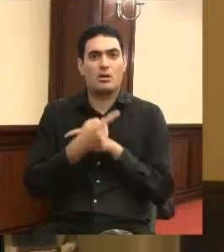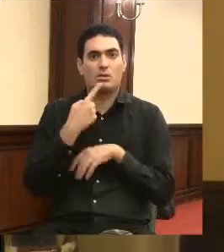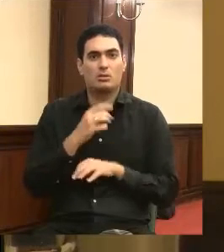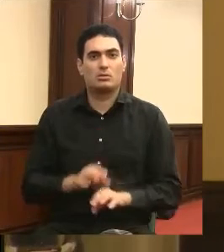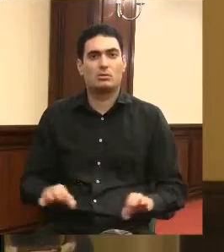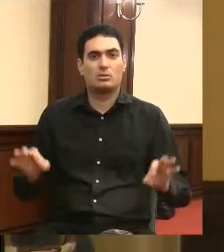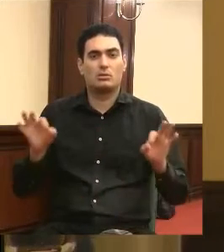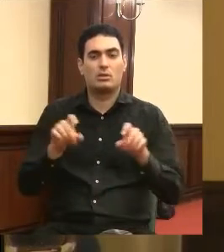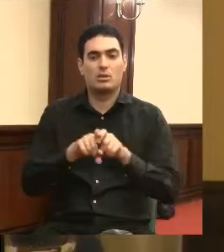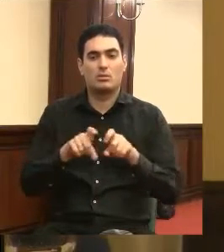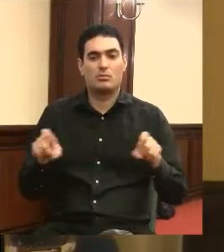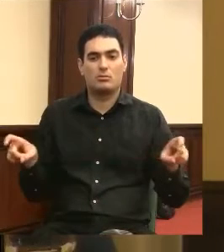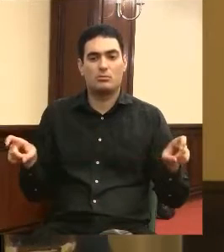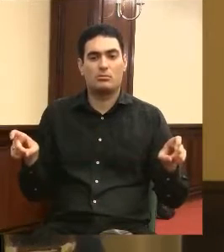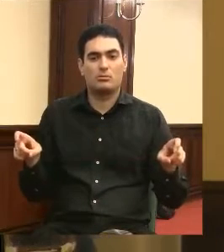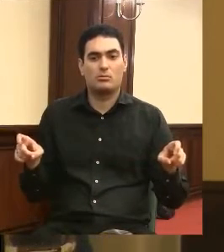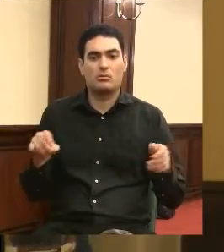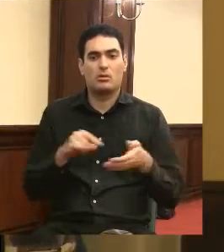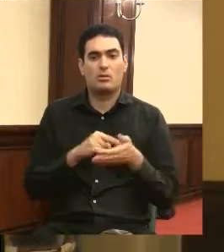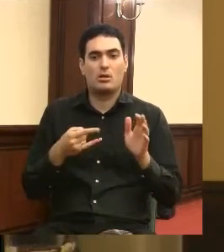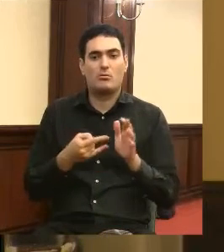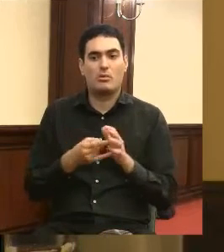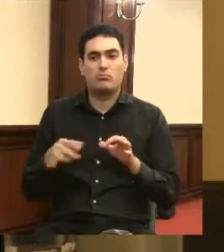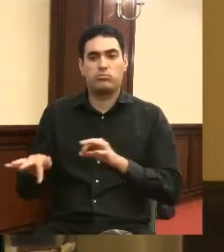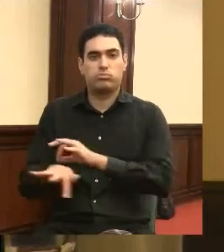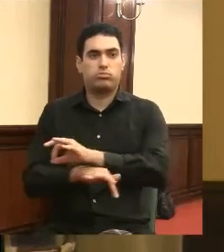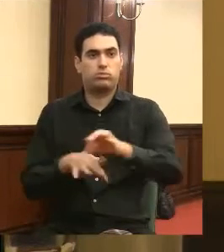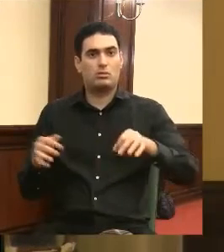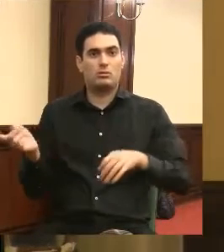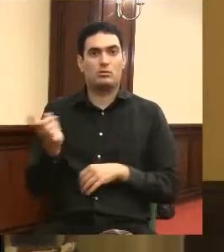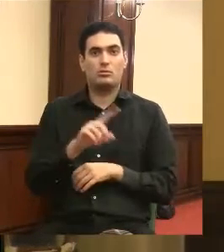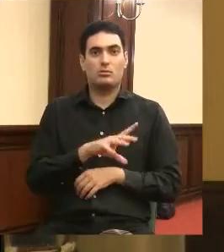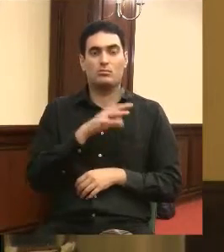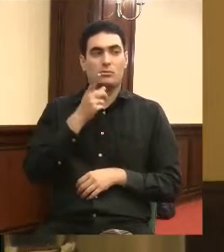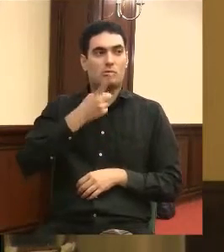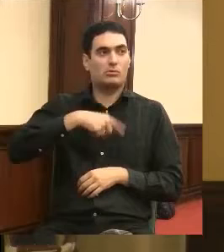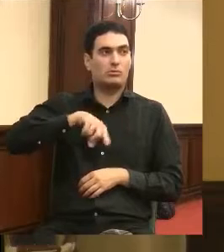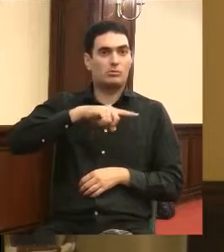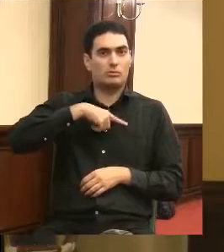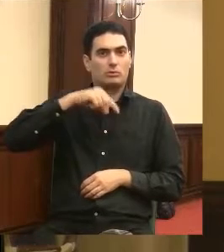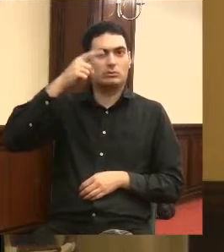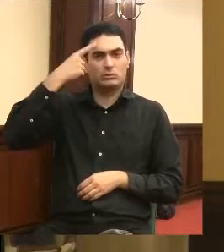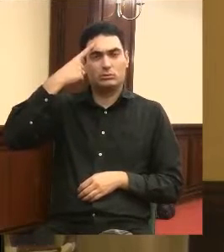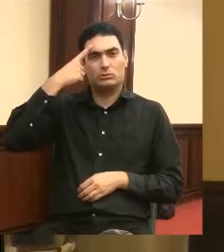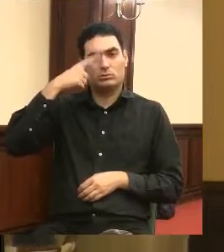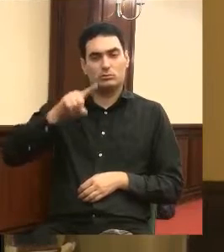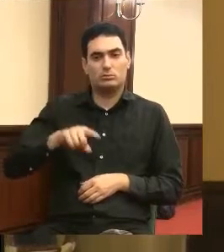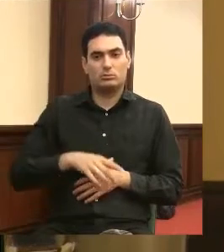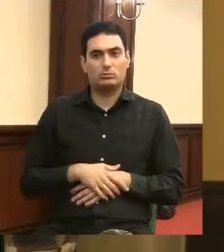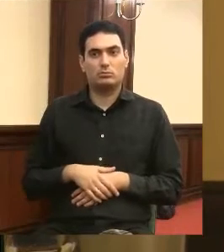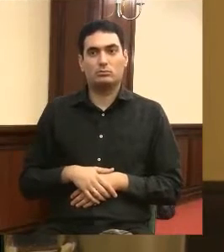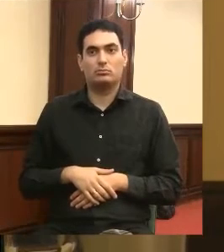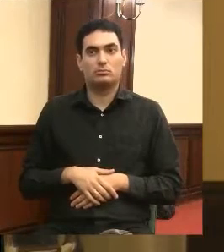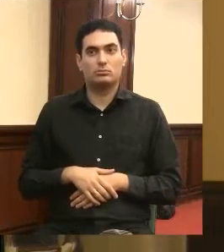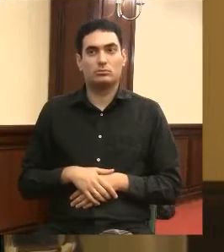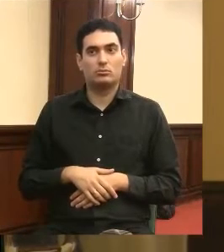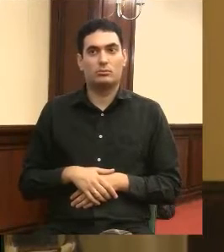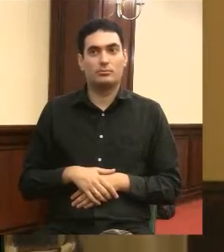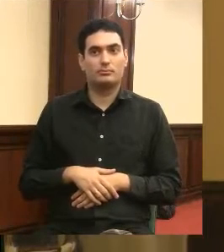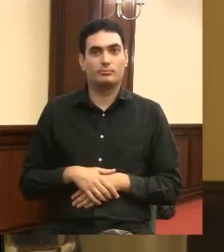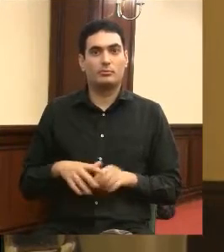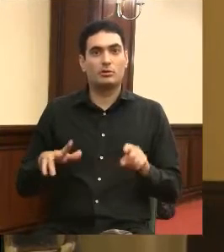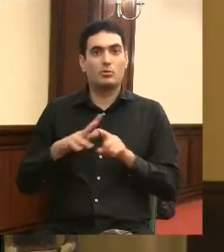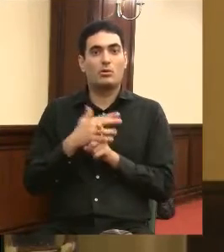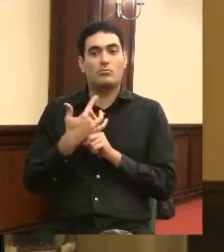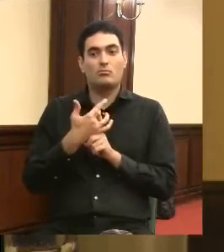trabajadores, la ley no contempla que la empresa esté obligada a establecer un plan de recolocación. Aunque somos conscientes de que la salida óptima